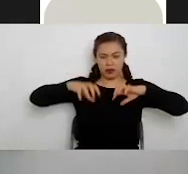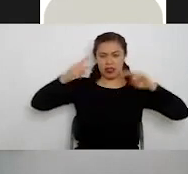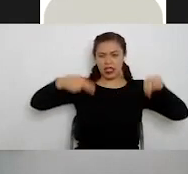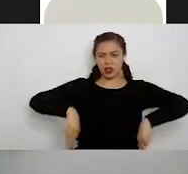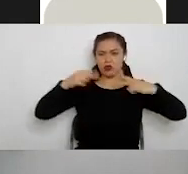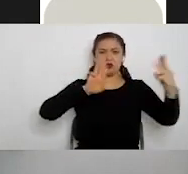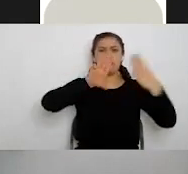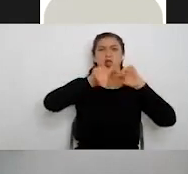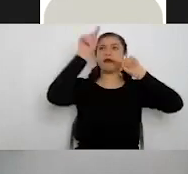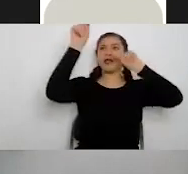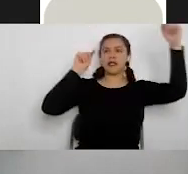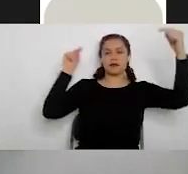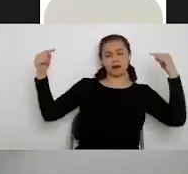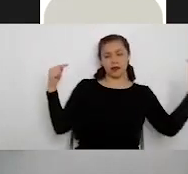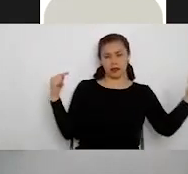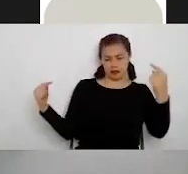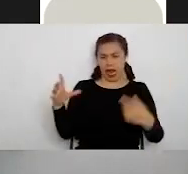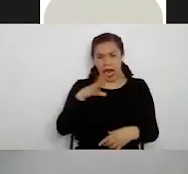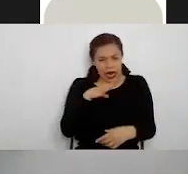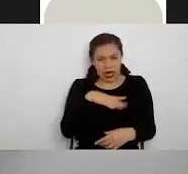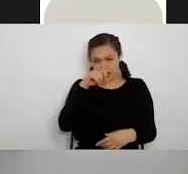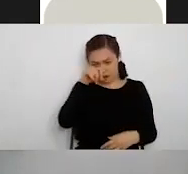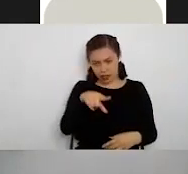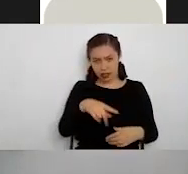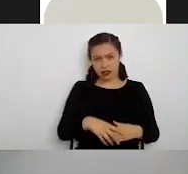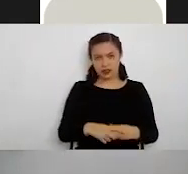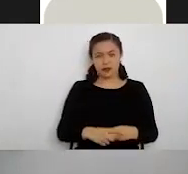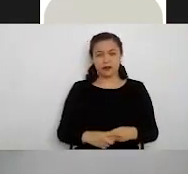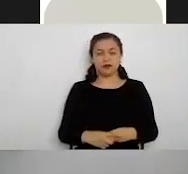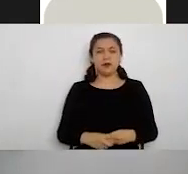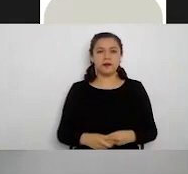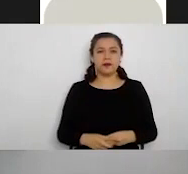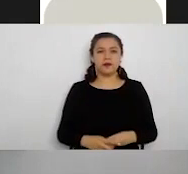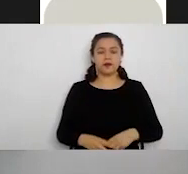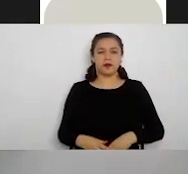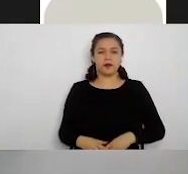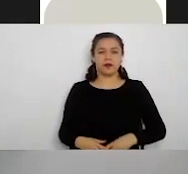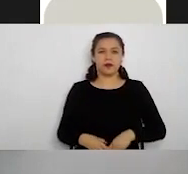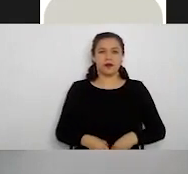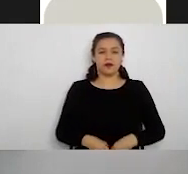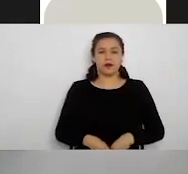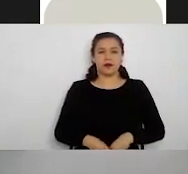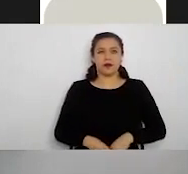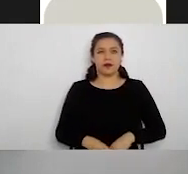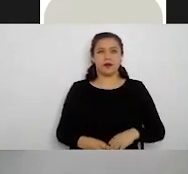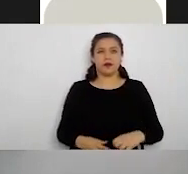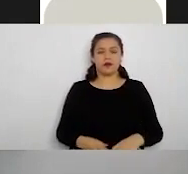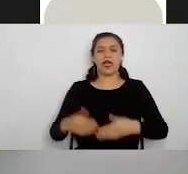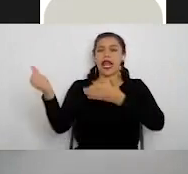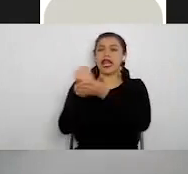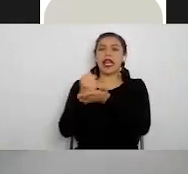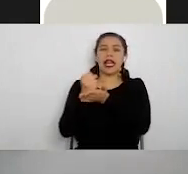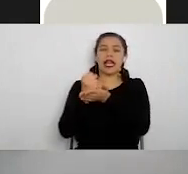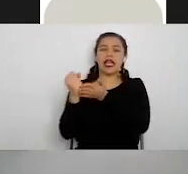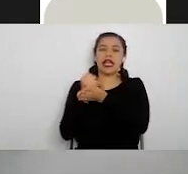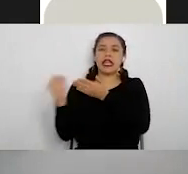el mundo o en muchas partes del mundo y que utilizan el crédito colocando bonos en los